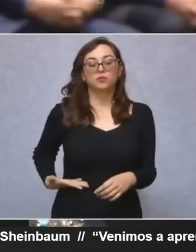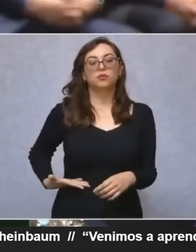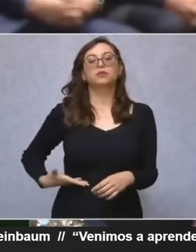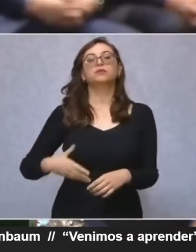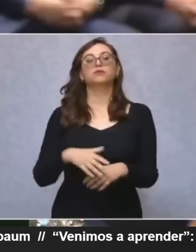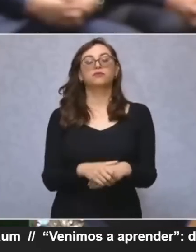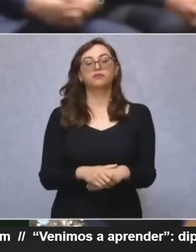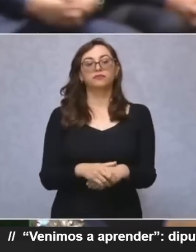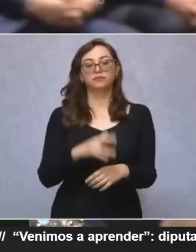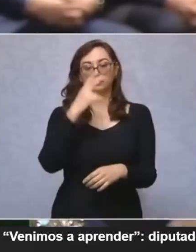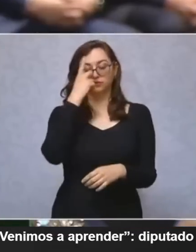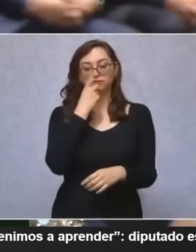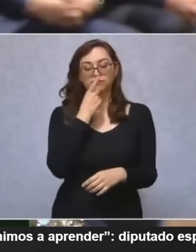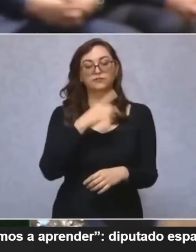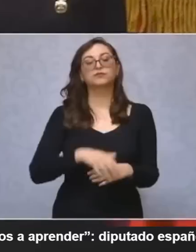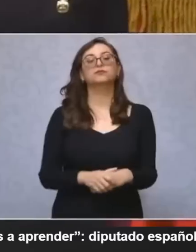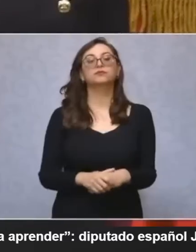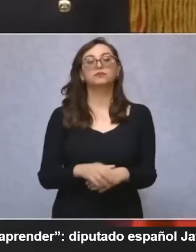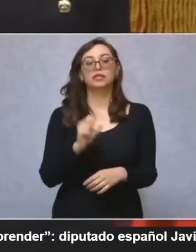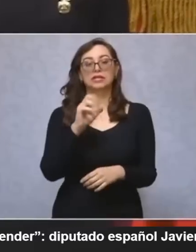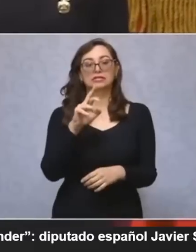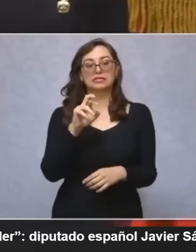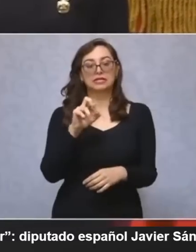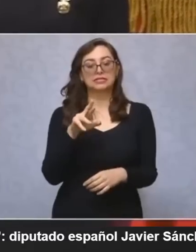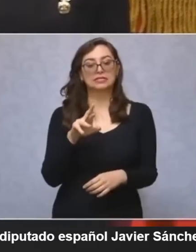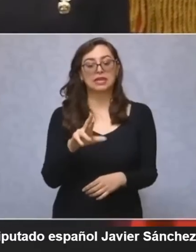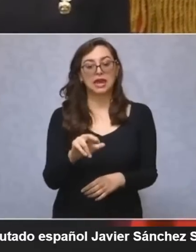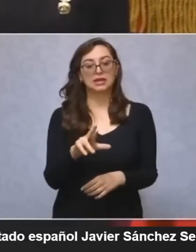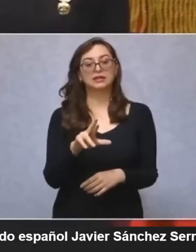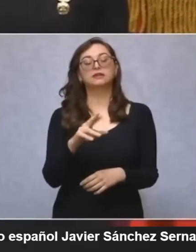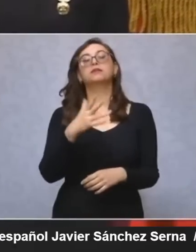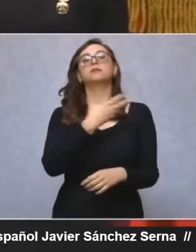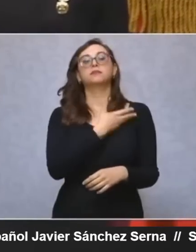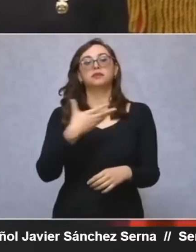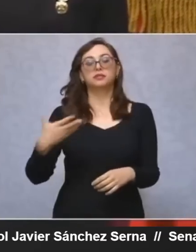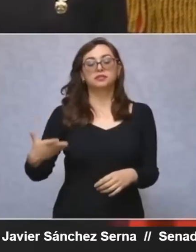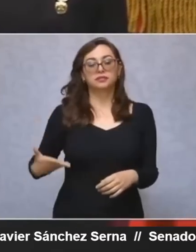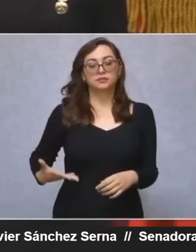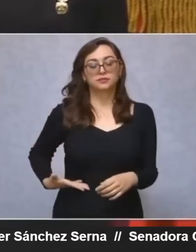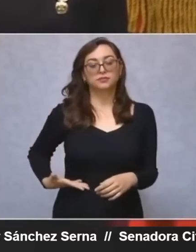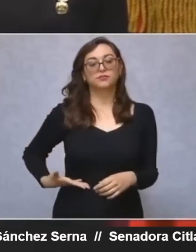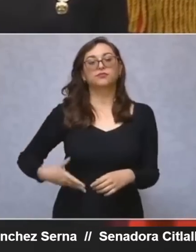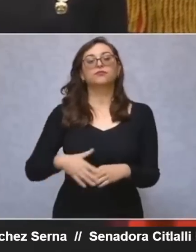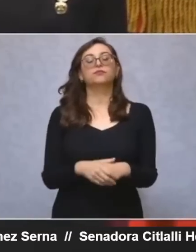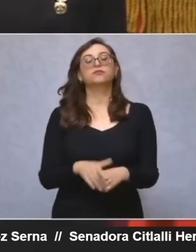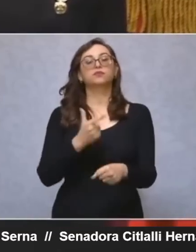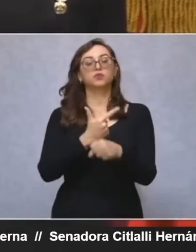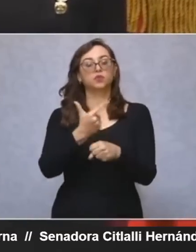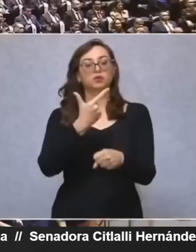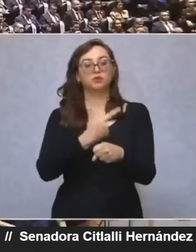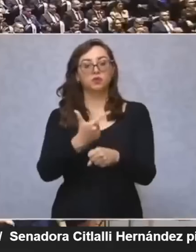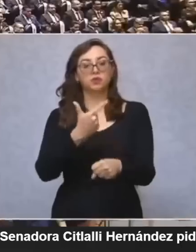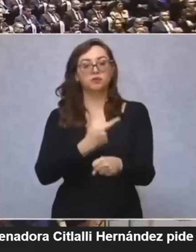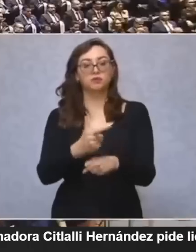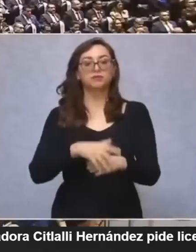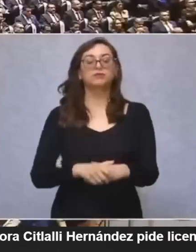República Dominicana, César Bernardo Arévalo, presidente de la República de Guatemala,